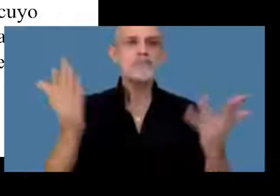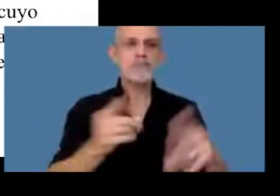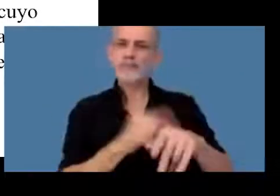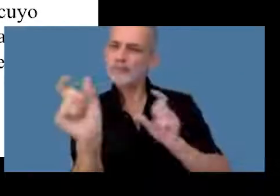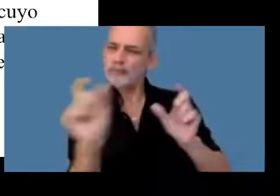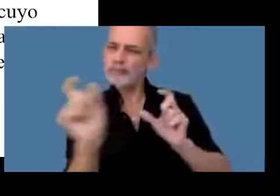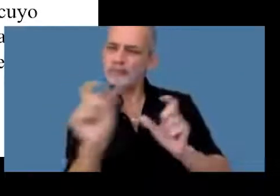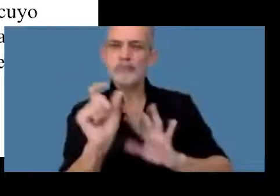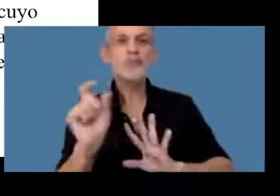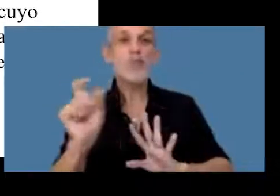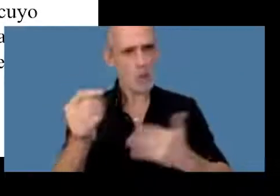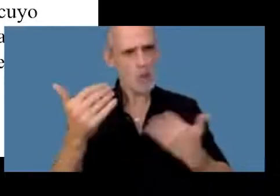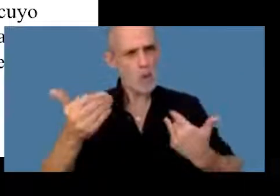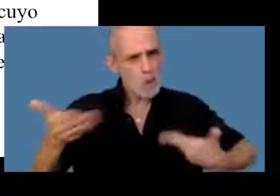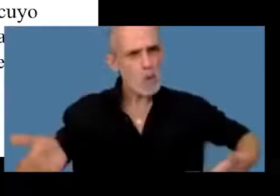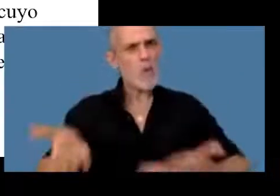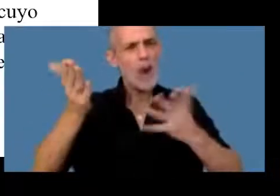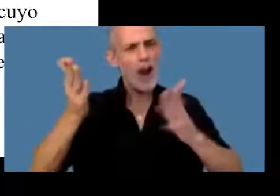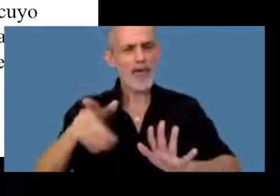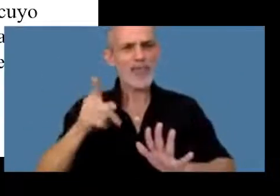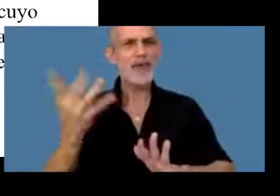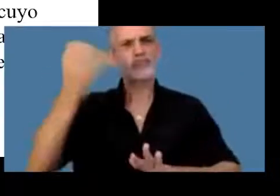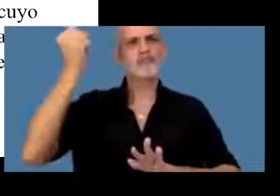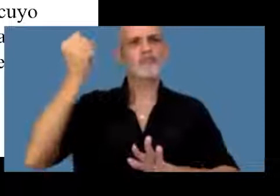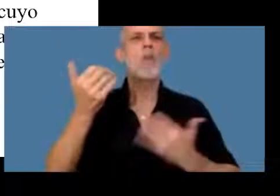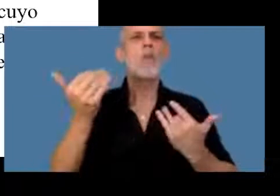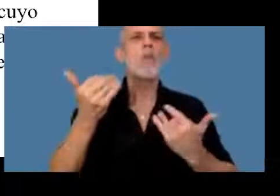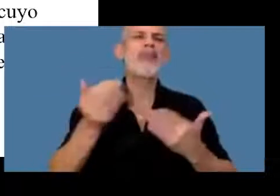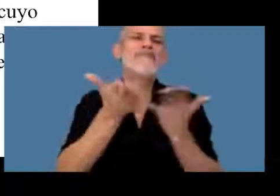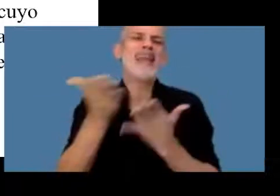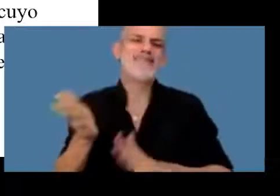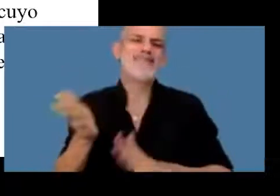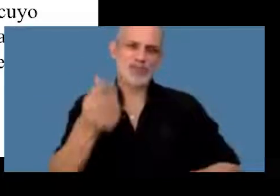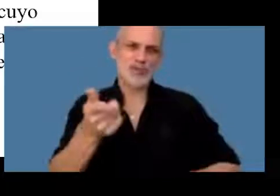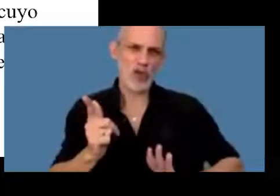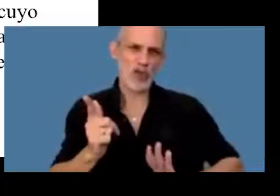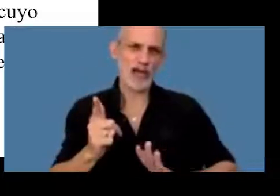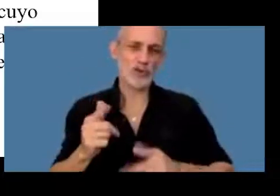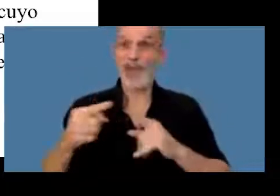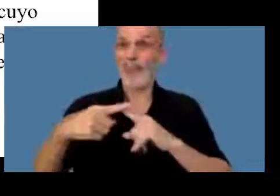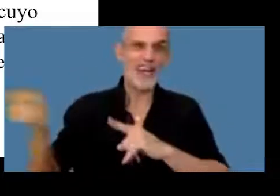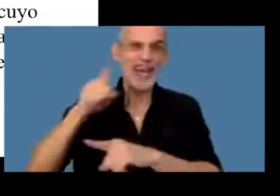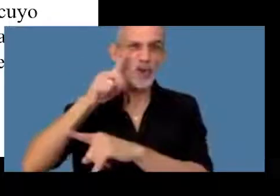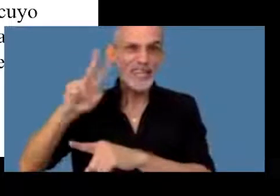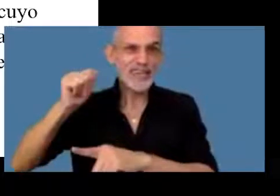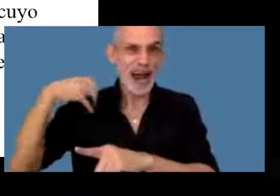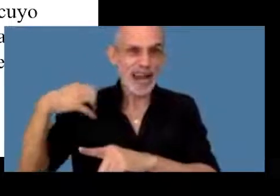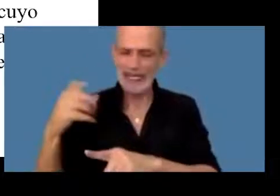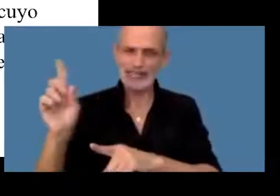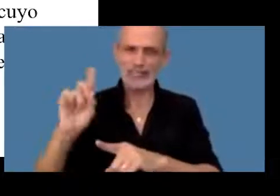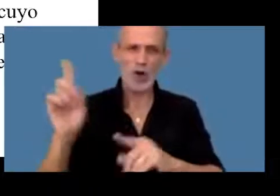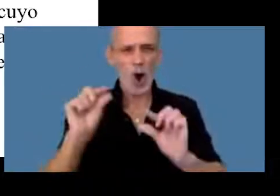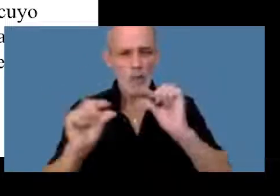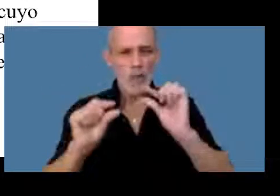va a permitir, ¿sí?, obtener ciertos beneficios, y donde ese contribuyente